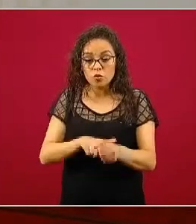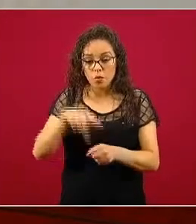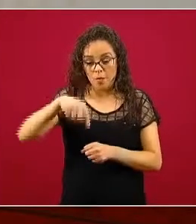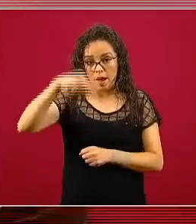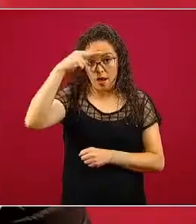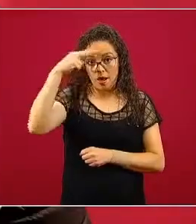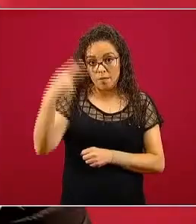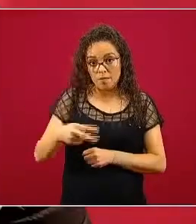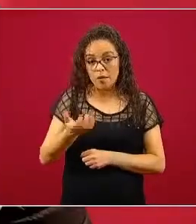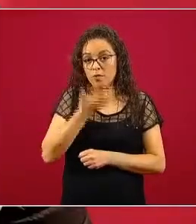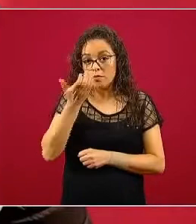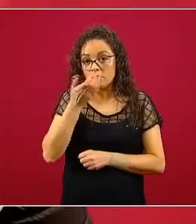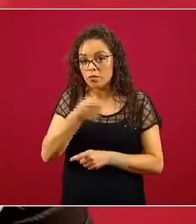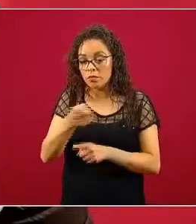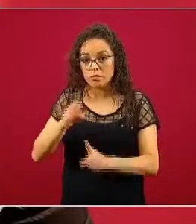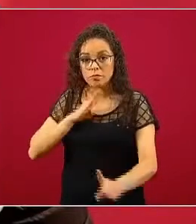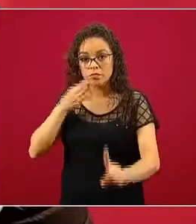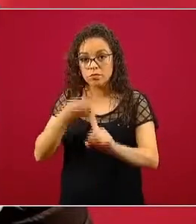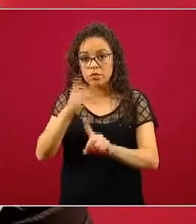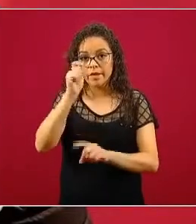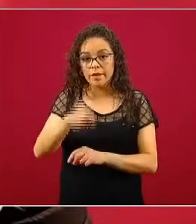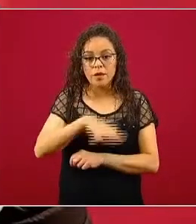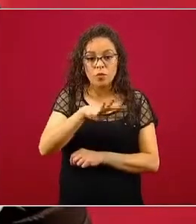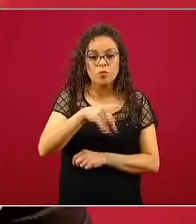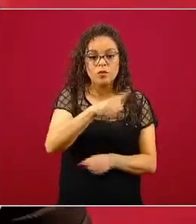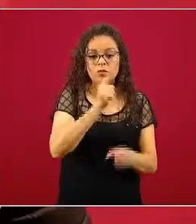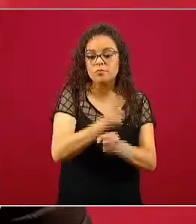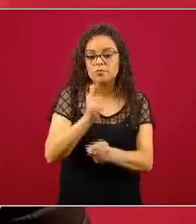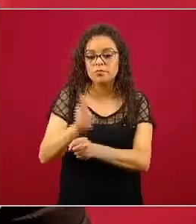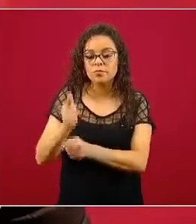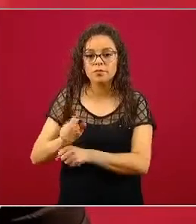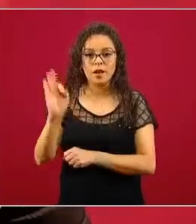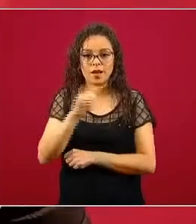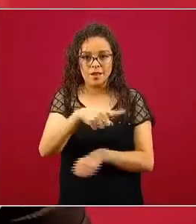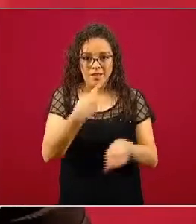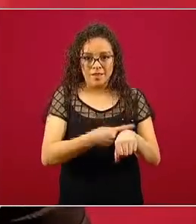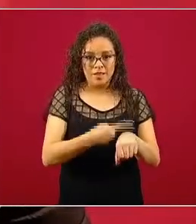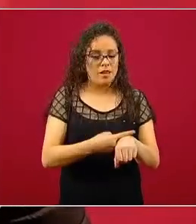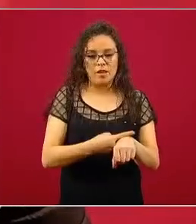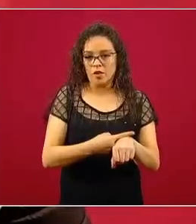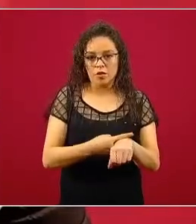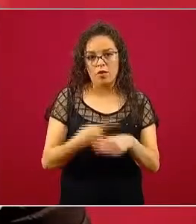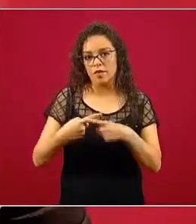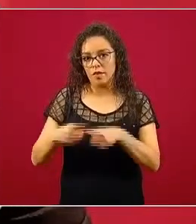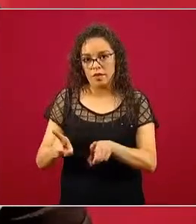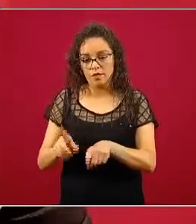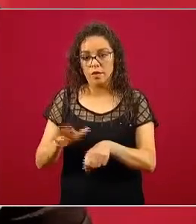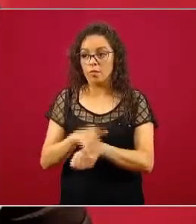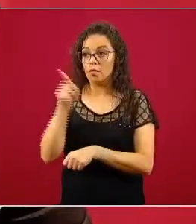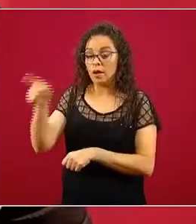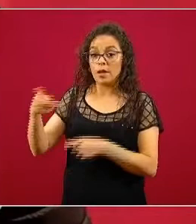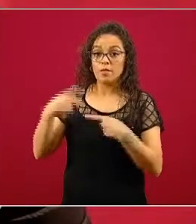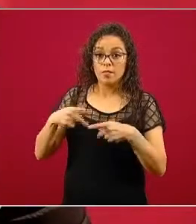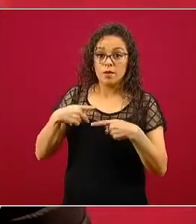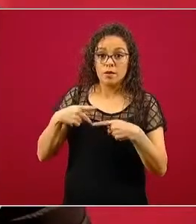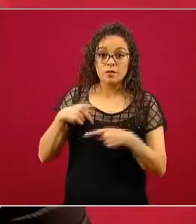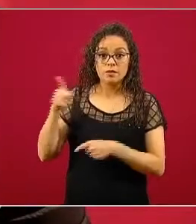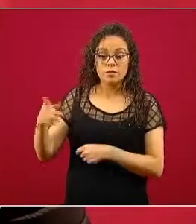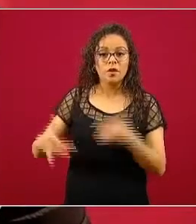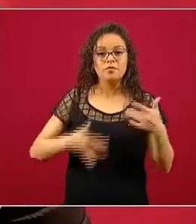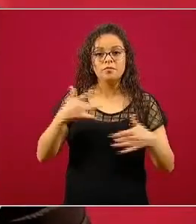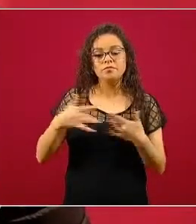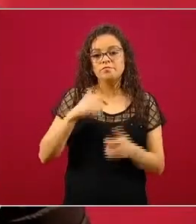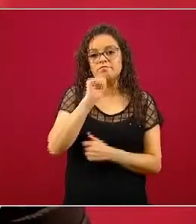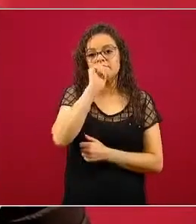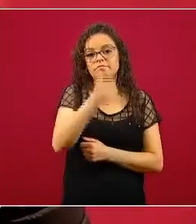México, que se enfoca claramente a la búsqueda de casos sospechosos, dado que estas personas están asintomáticas,